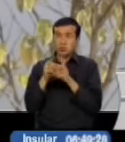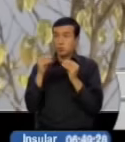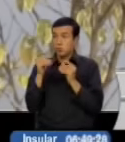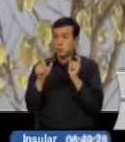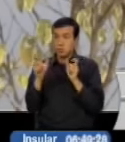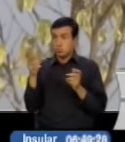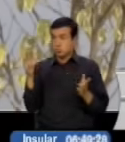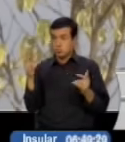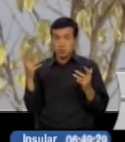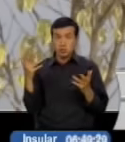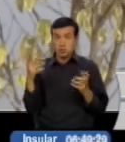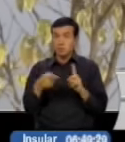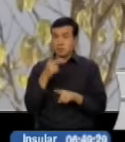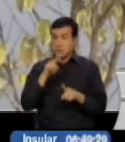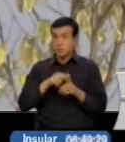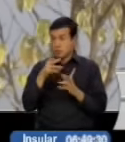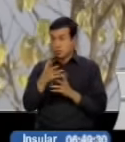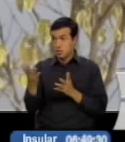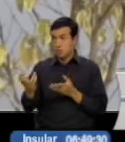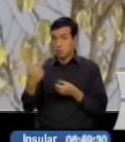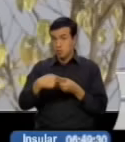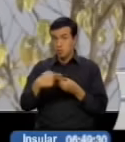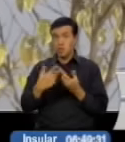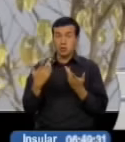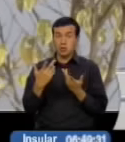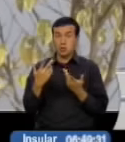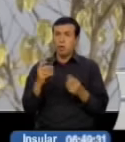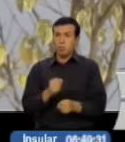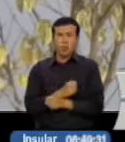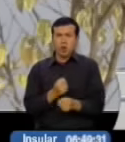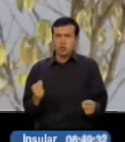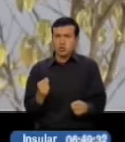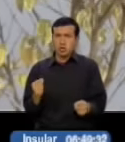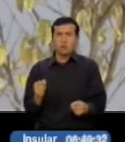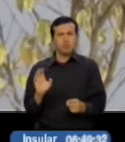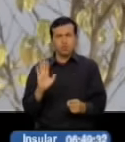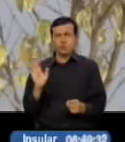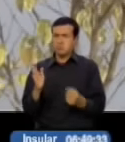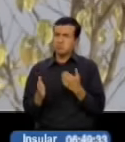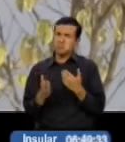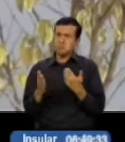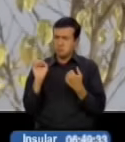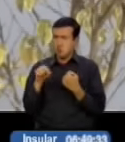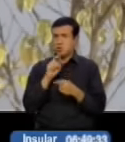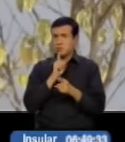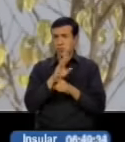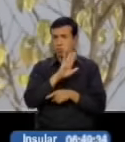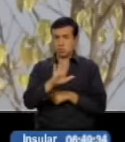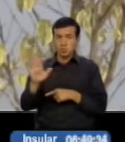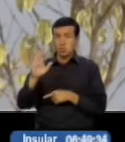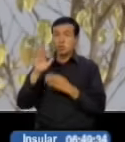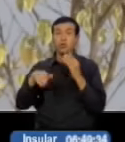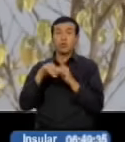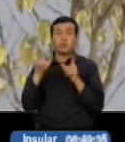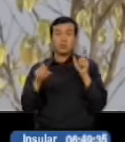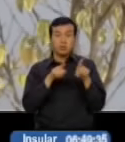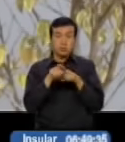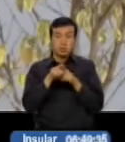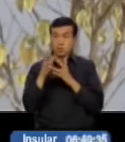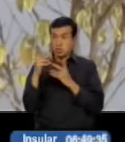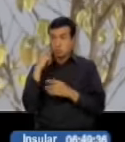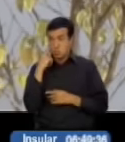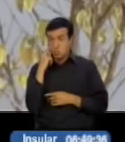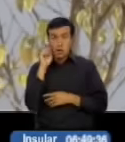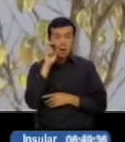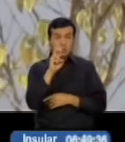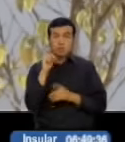la gente que quiere hacerlo por primera vez. No es una carrera imposible de completar, más bien es una carrera que invita a que todos los corredores que quieran probar la